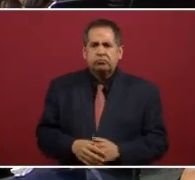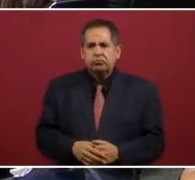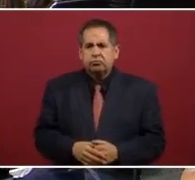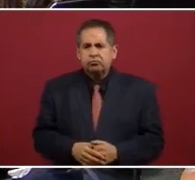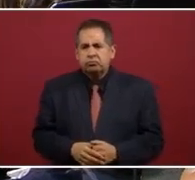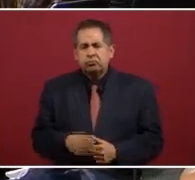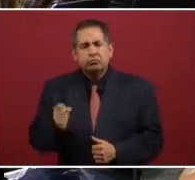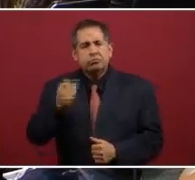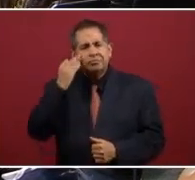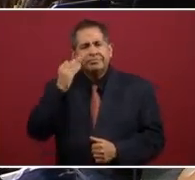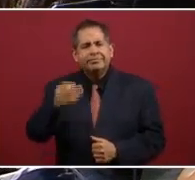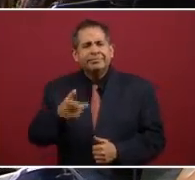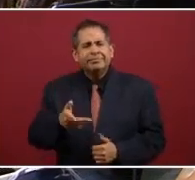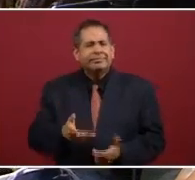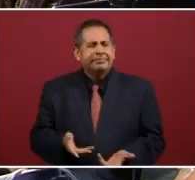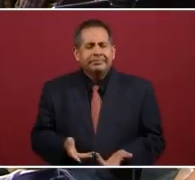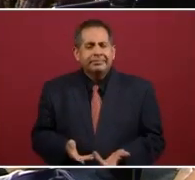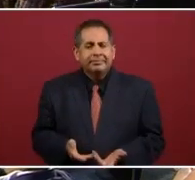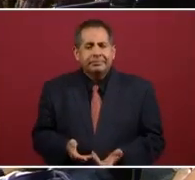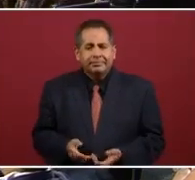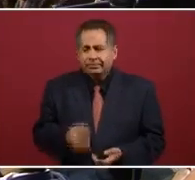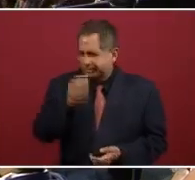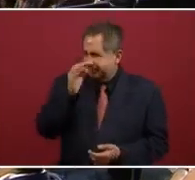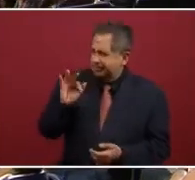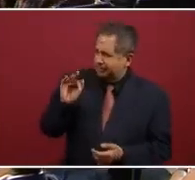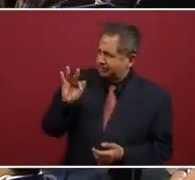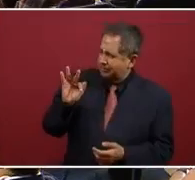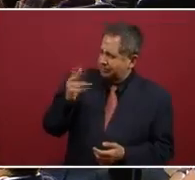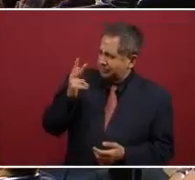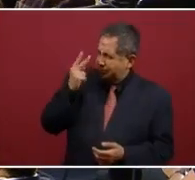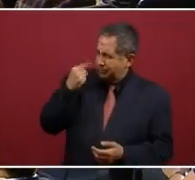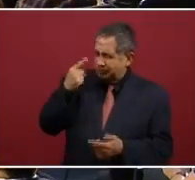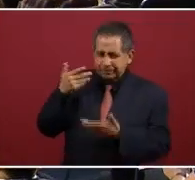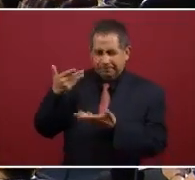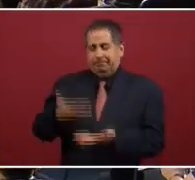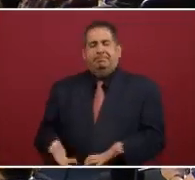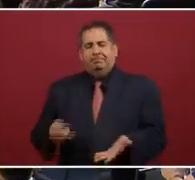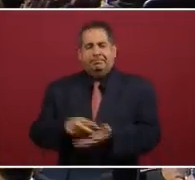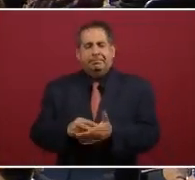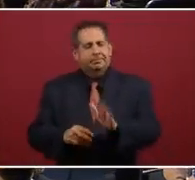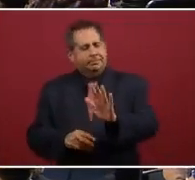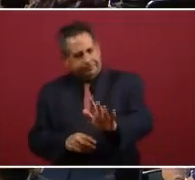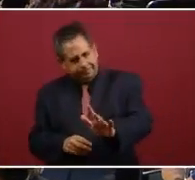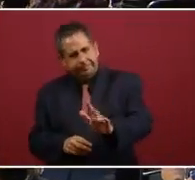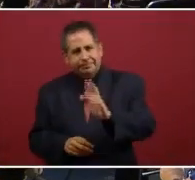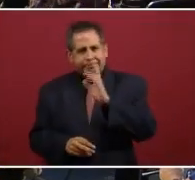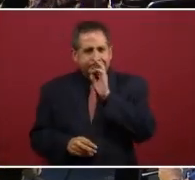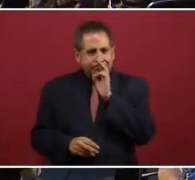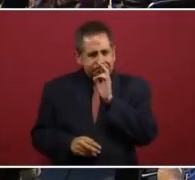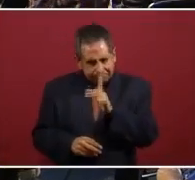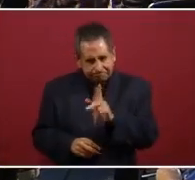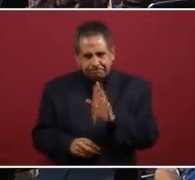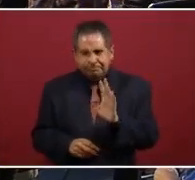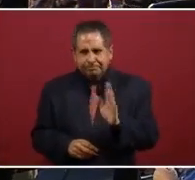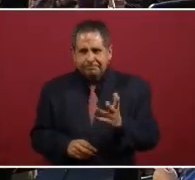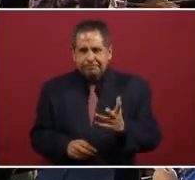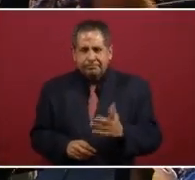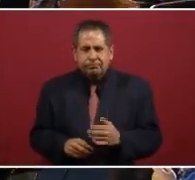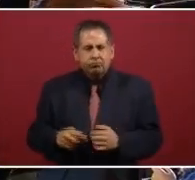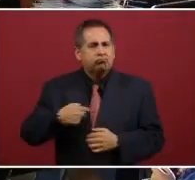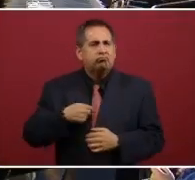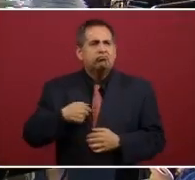¿Cuánto tienes? 48 horas. ¿Por qué? ¿Por qué no? Yo